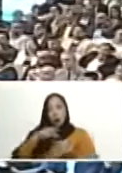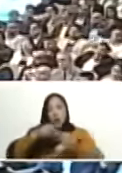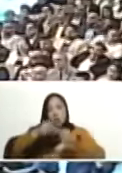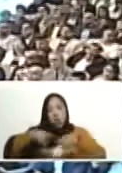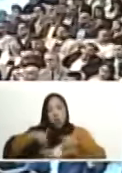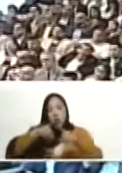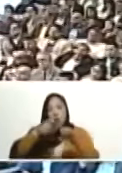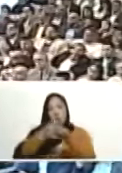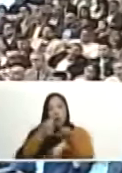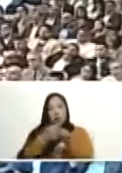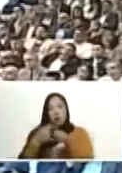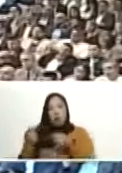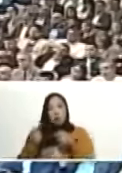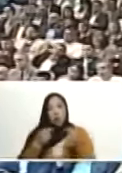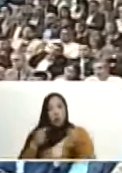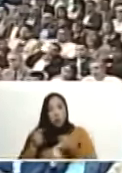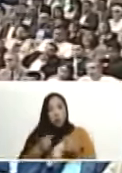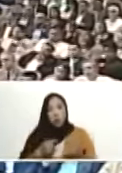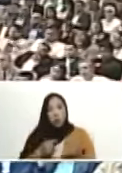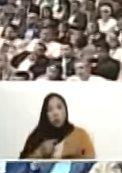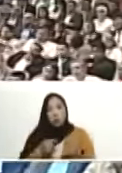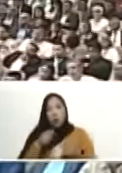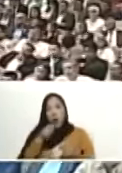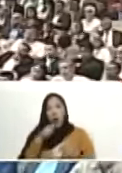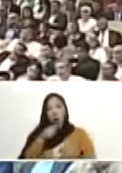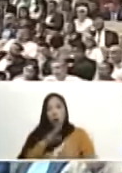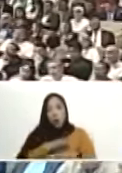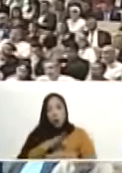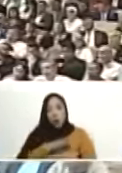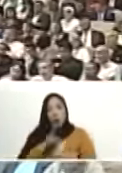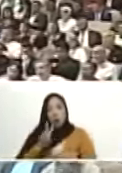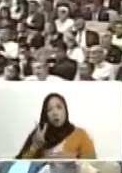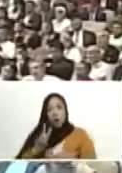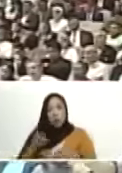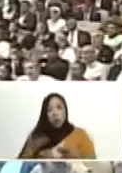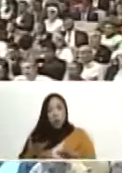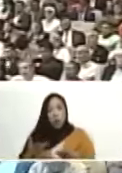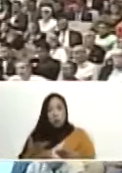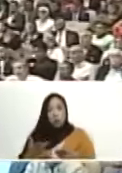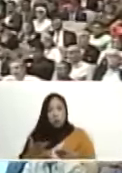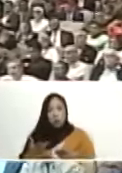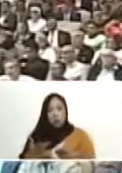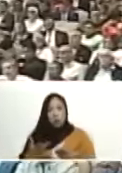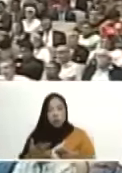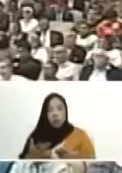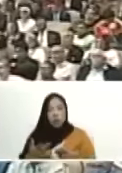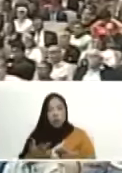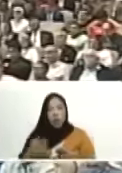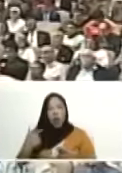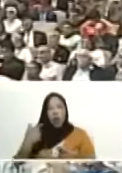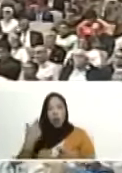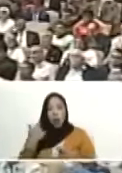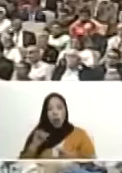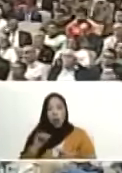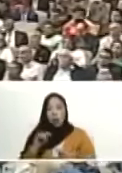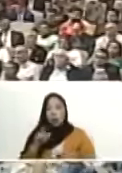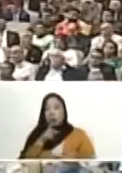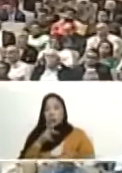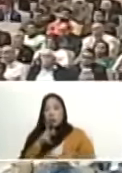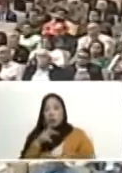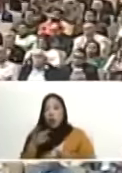y en aguas incontrovertiblemente venezolanas. La gota que rebosa el vaso es